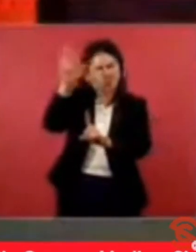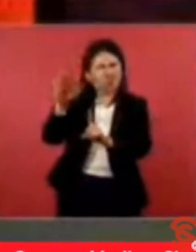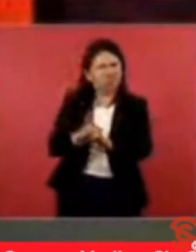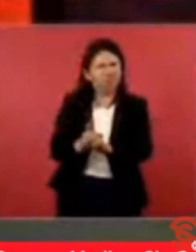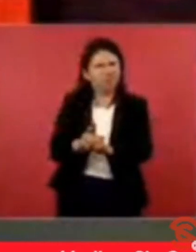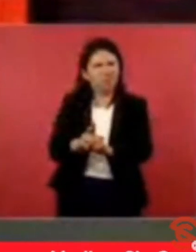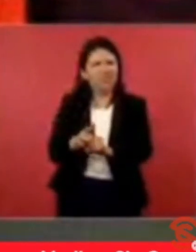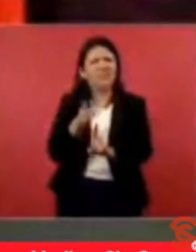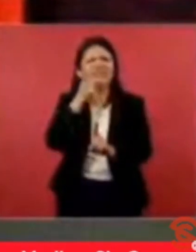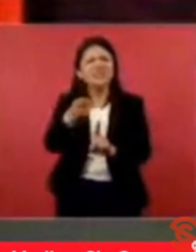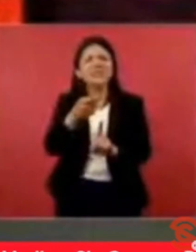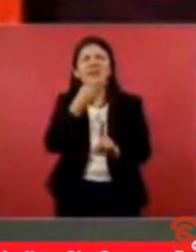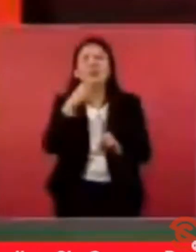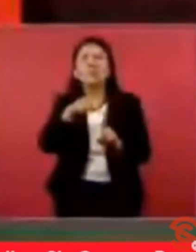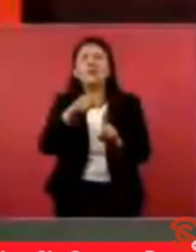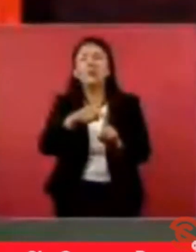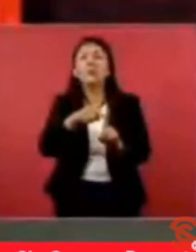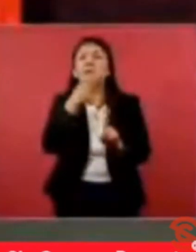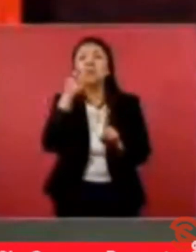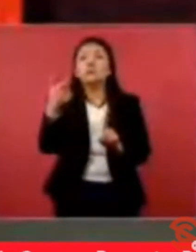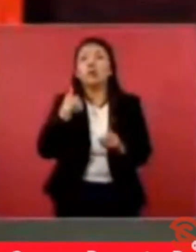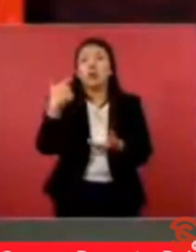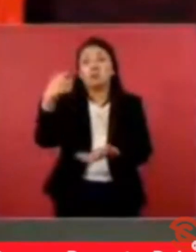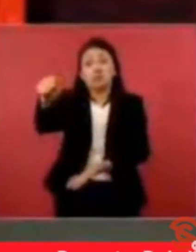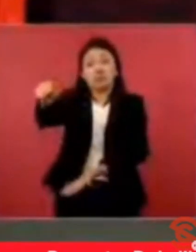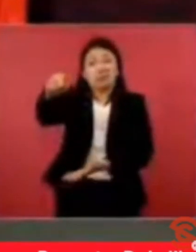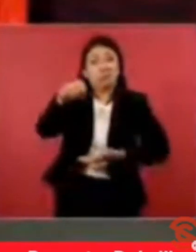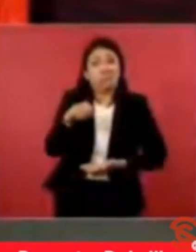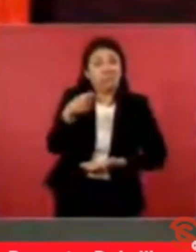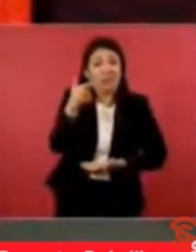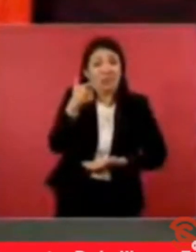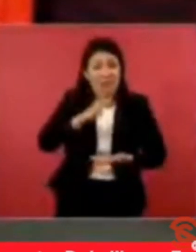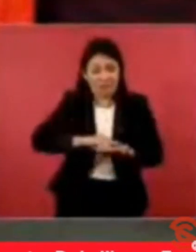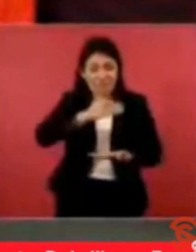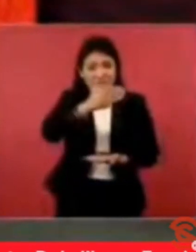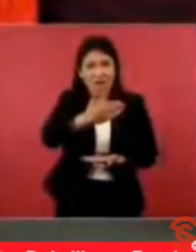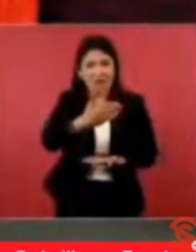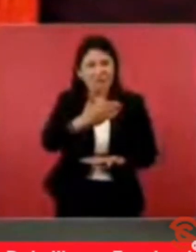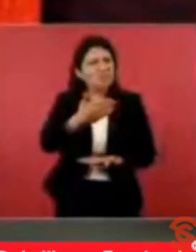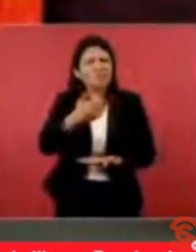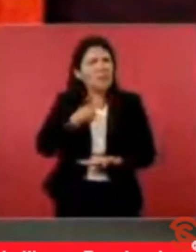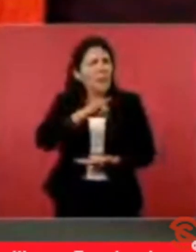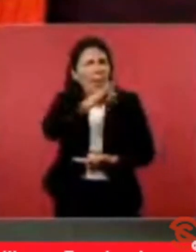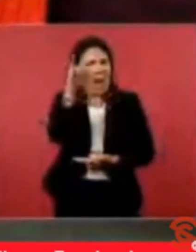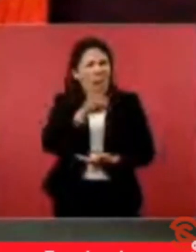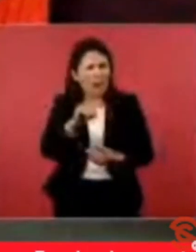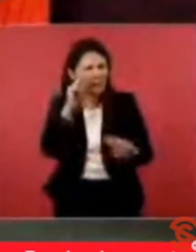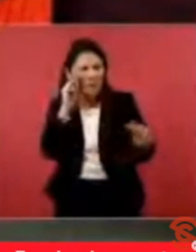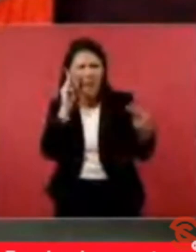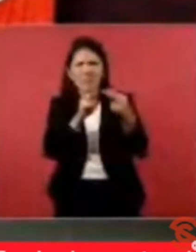al señor que supuestamente me entregó la maleta. Nunca lo he visto.